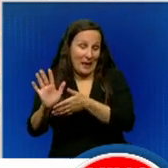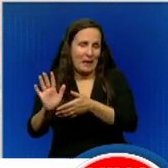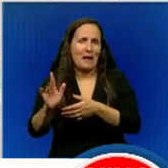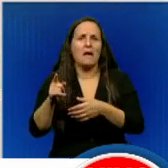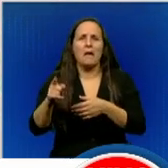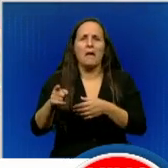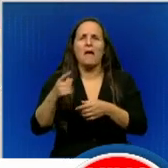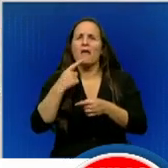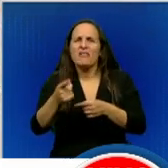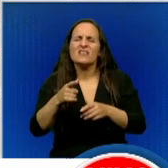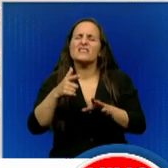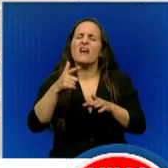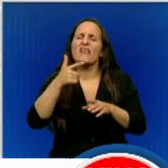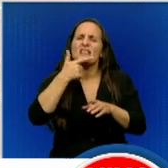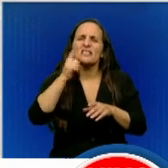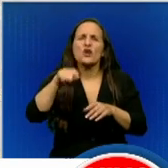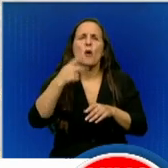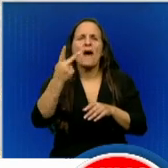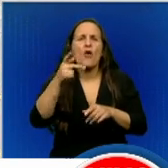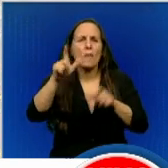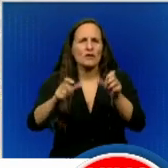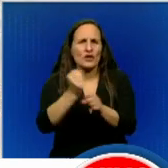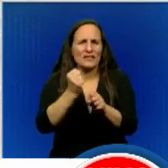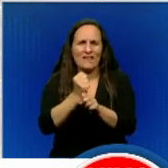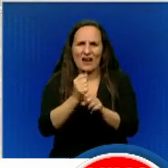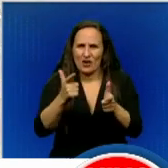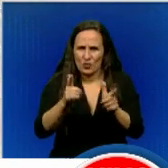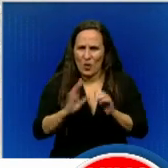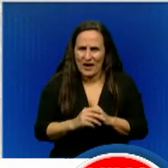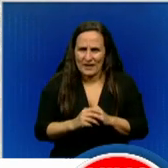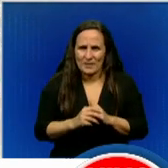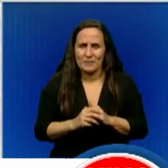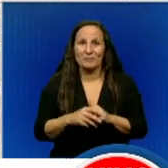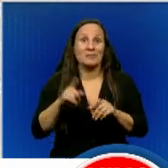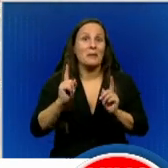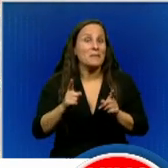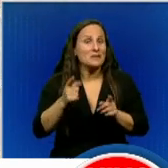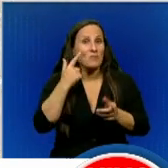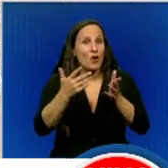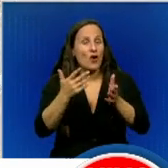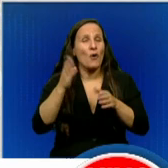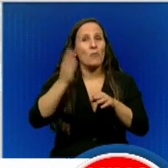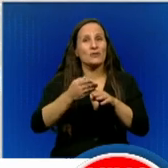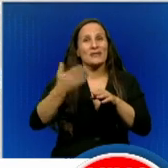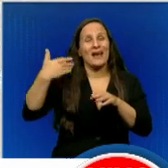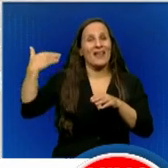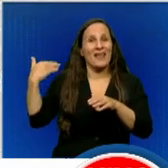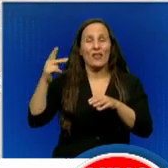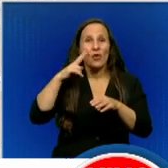7 con ross con los índices post reforma del 2017 9.1